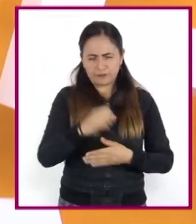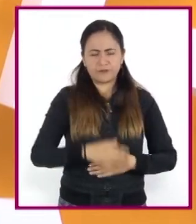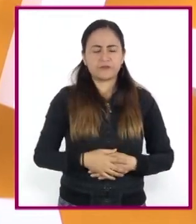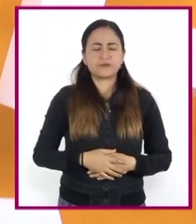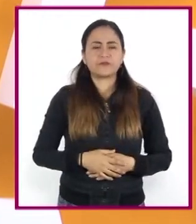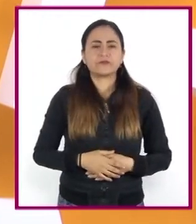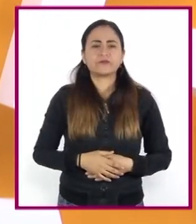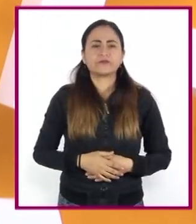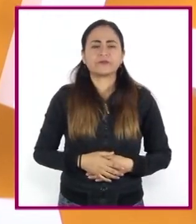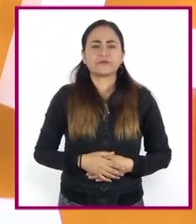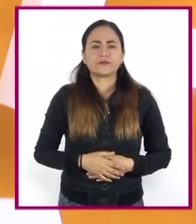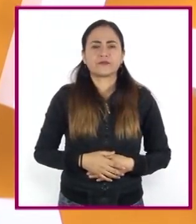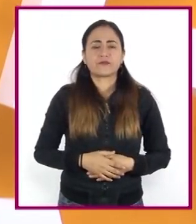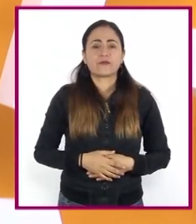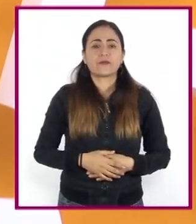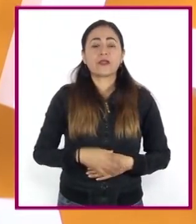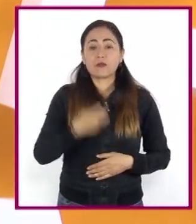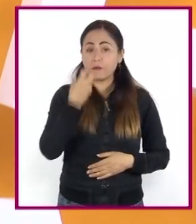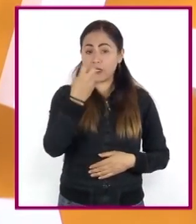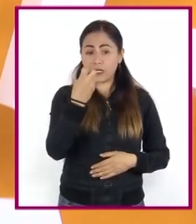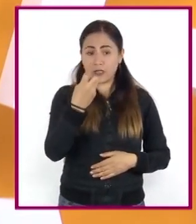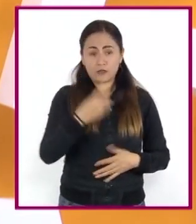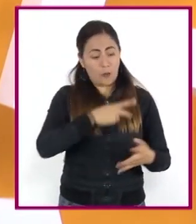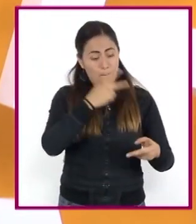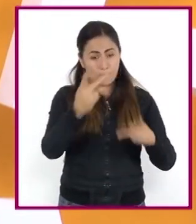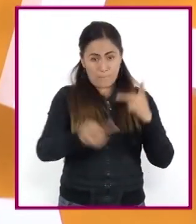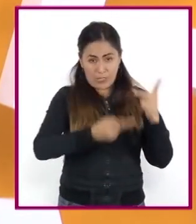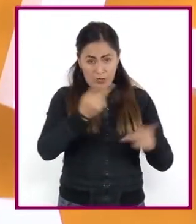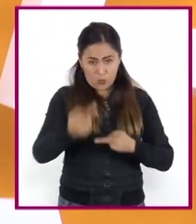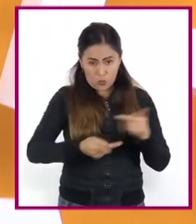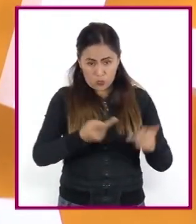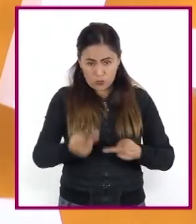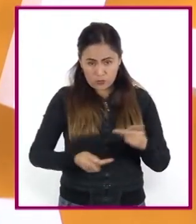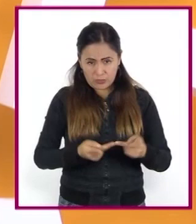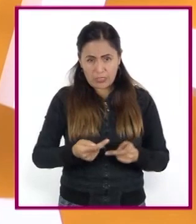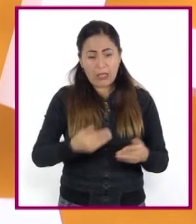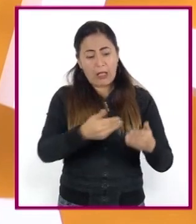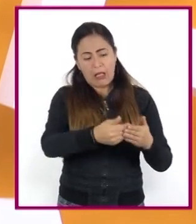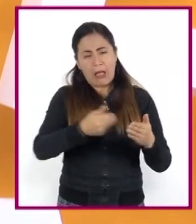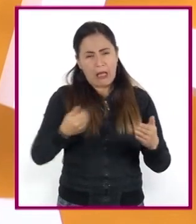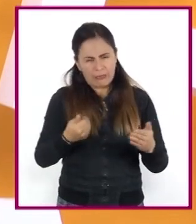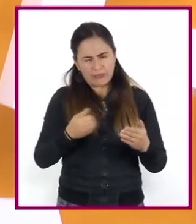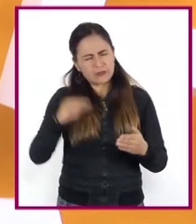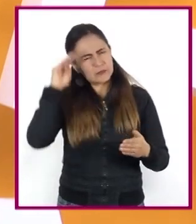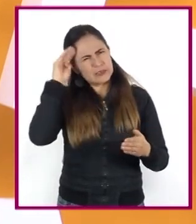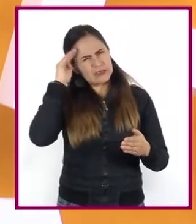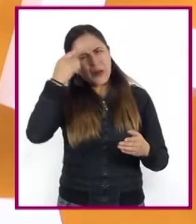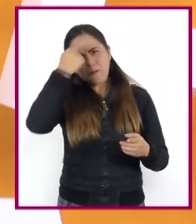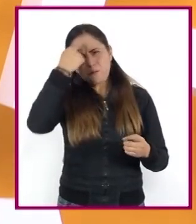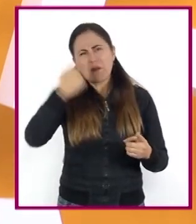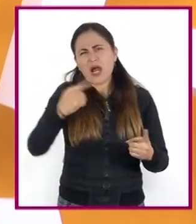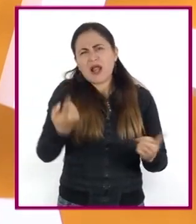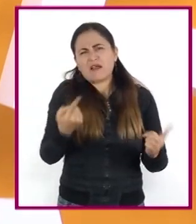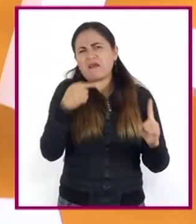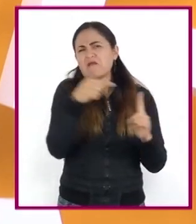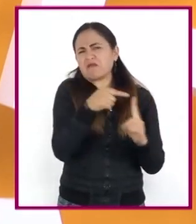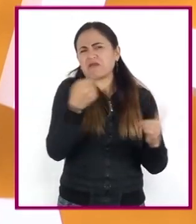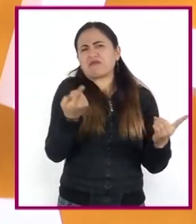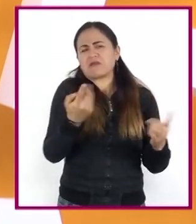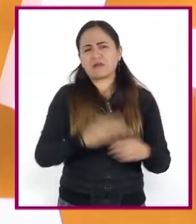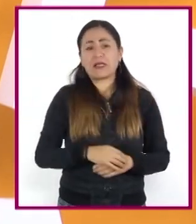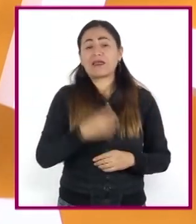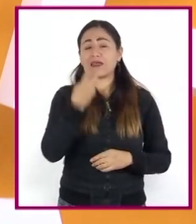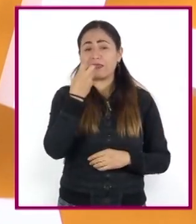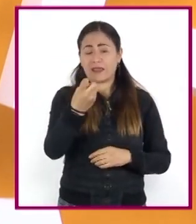es importante que al realizar una encuesta se tenga claro el propósito, pues de esto dependerá